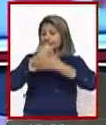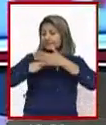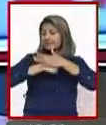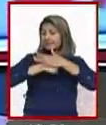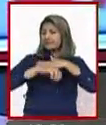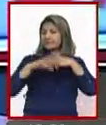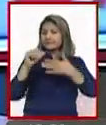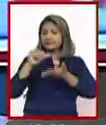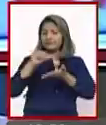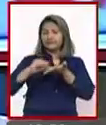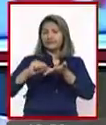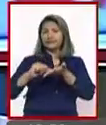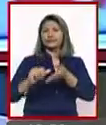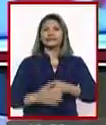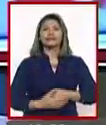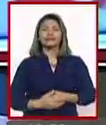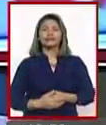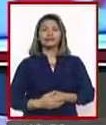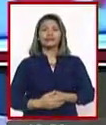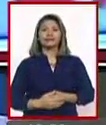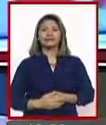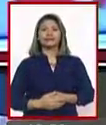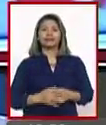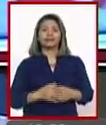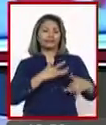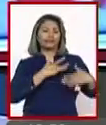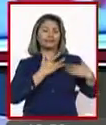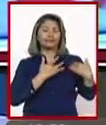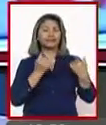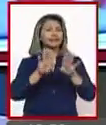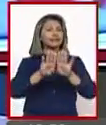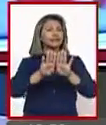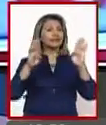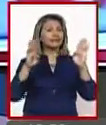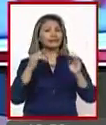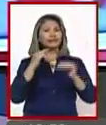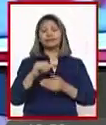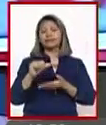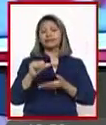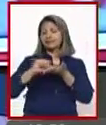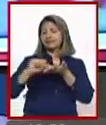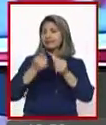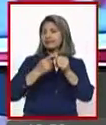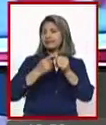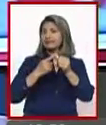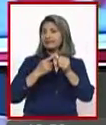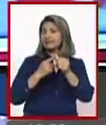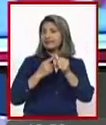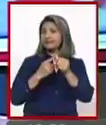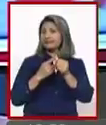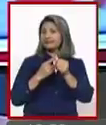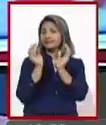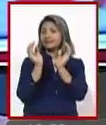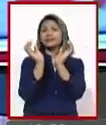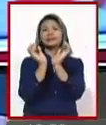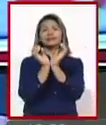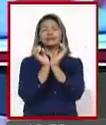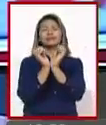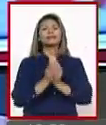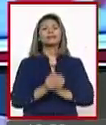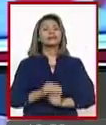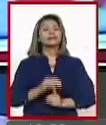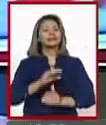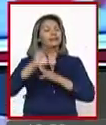ha sido intervenida en las últimas horas quirúrgicamente a corazón abierto y la cirugía por primera vez se la realizó en la Caja Nacional de Salud